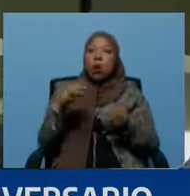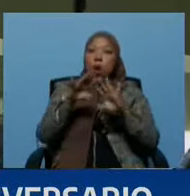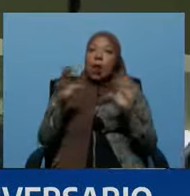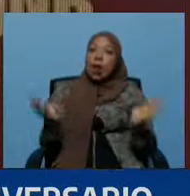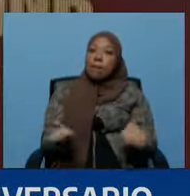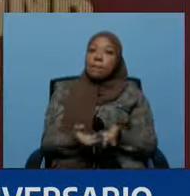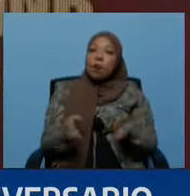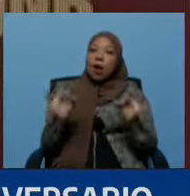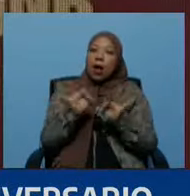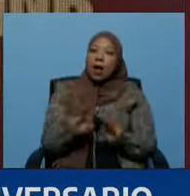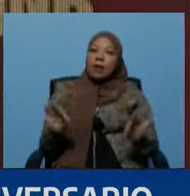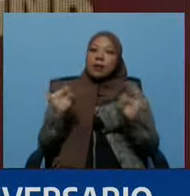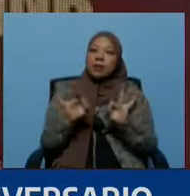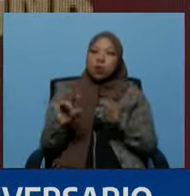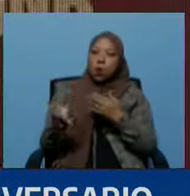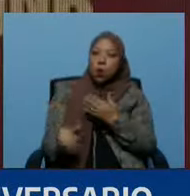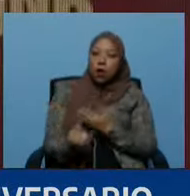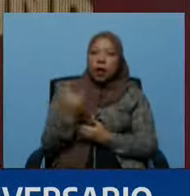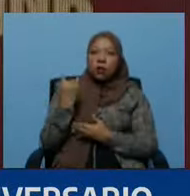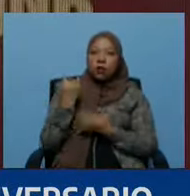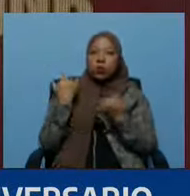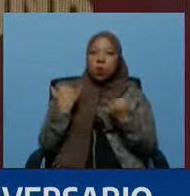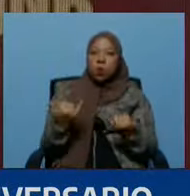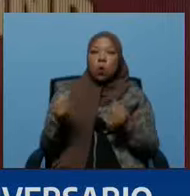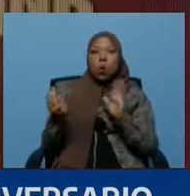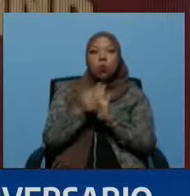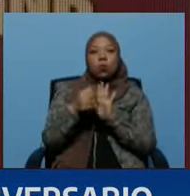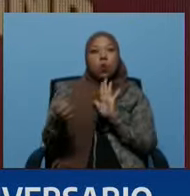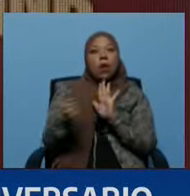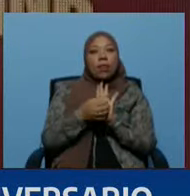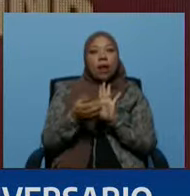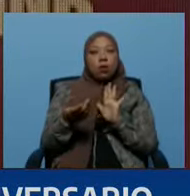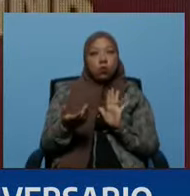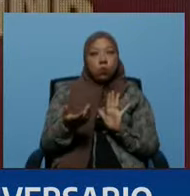mundo nadie se llame engaño. Es un golpe de Estado.